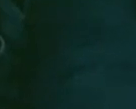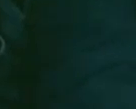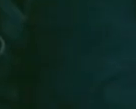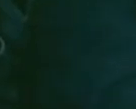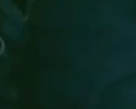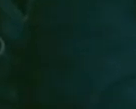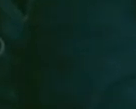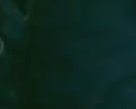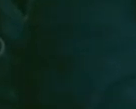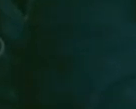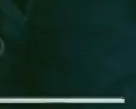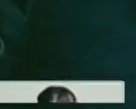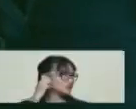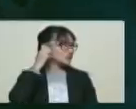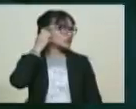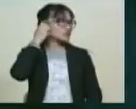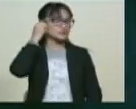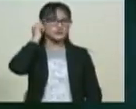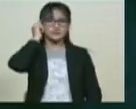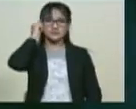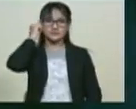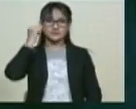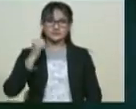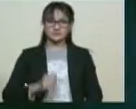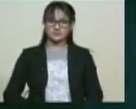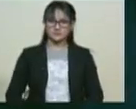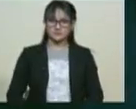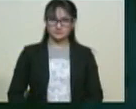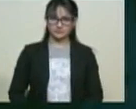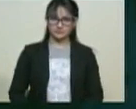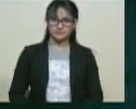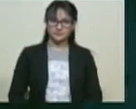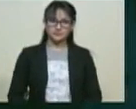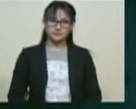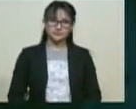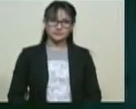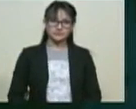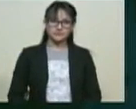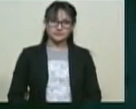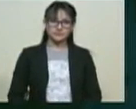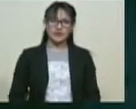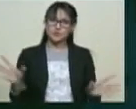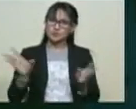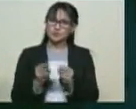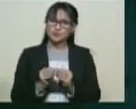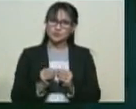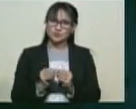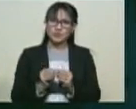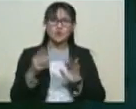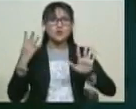el 67%. De ATM, el total son